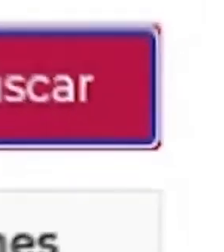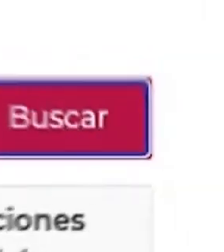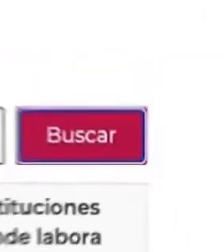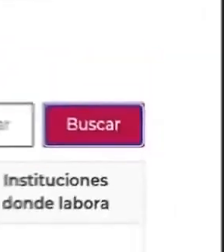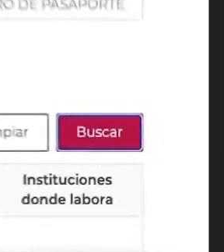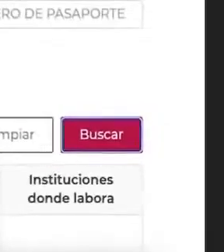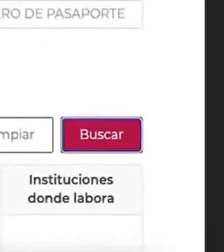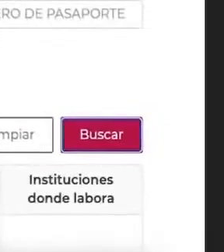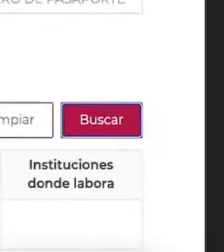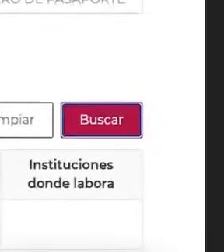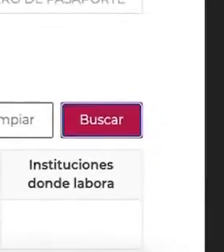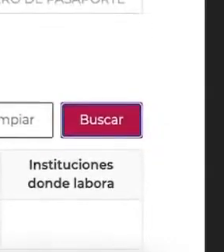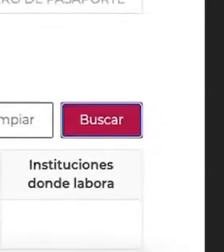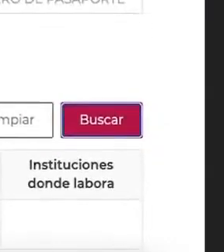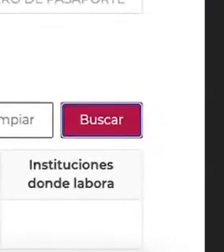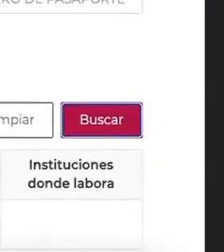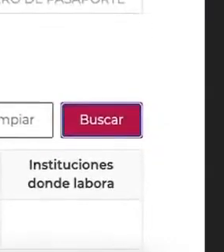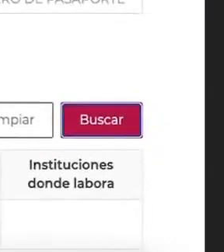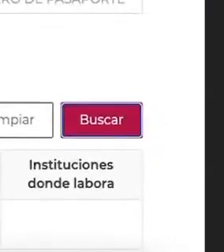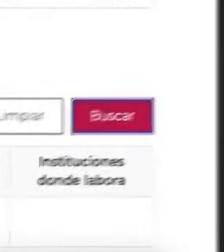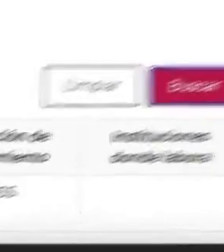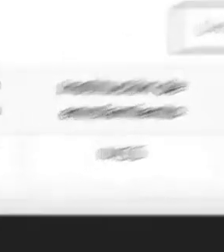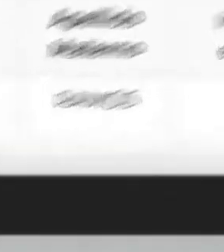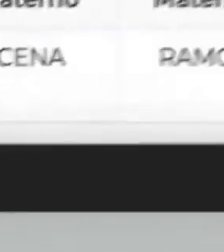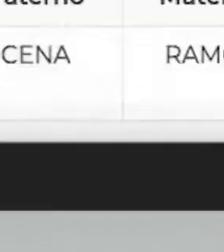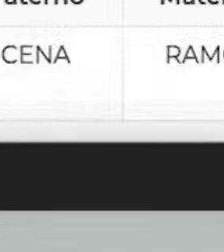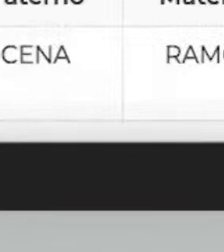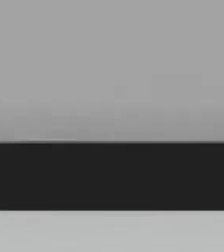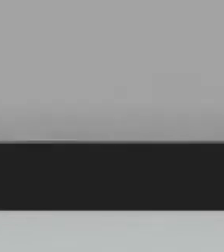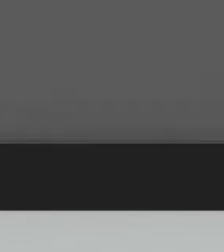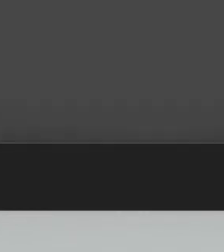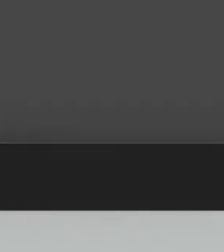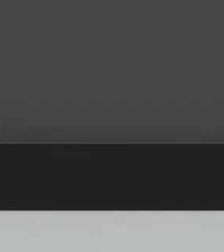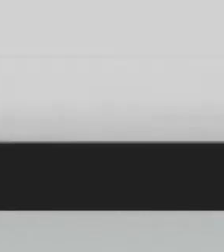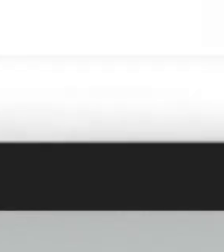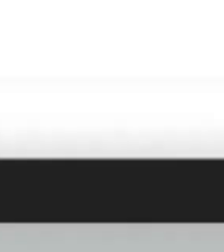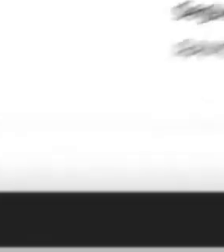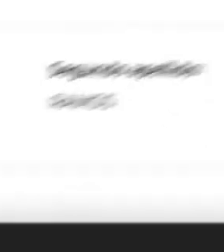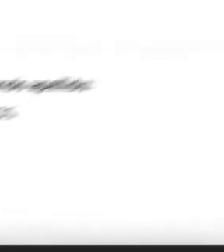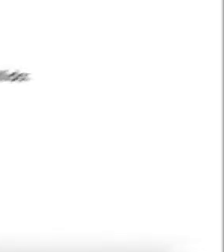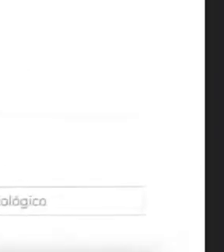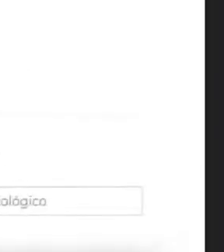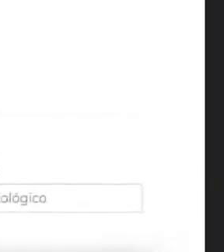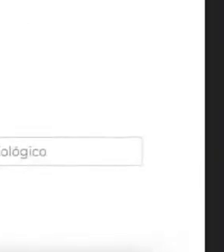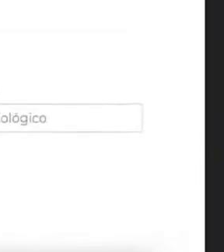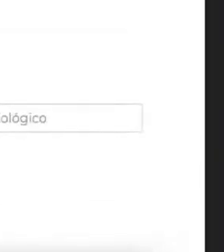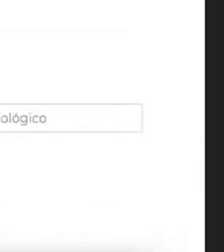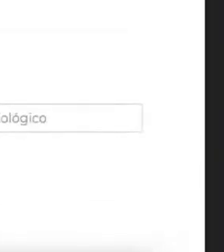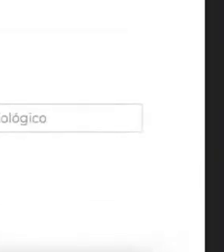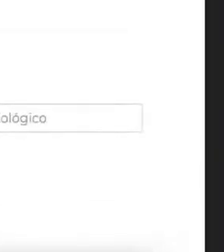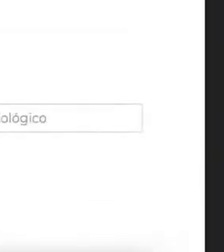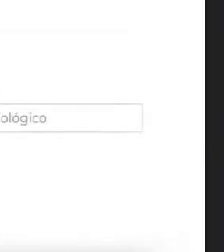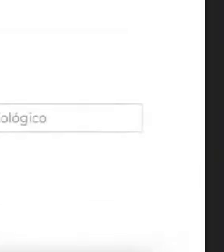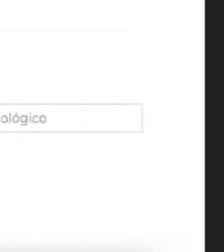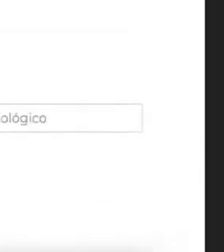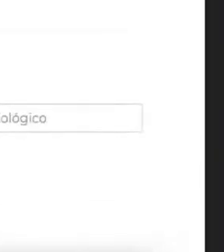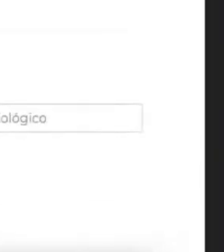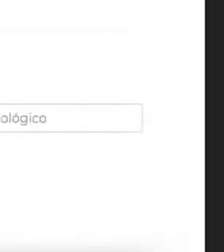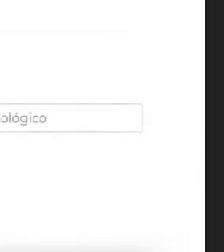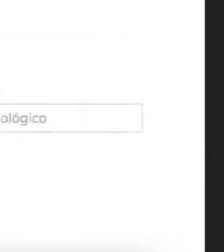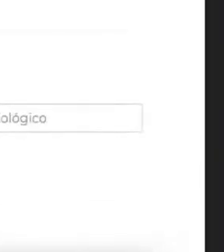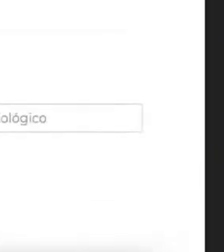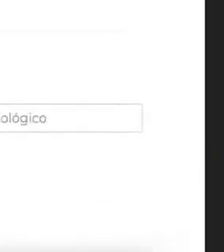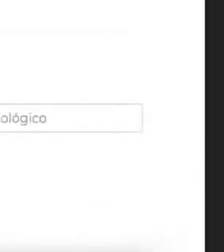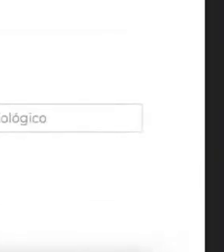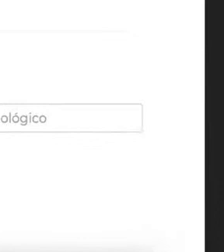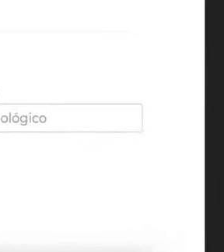Automáticamente, el sistema muestra los datos generales de la persona. Da clic en su CURP para continuar. En la siguiente pantalla